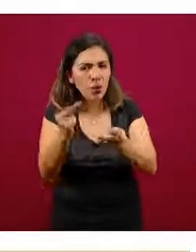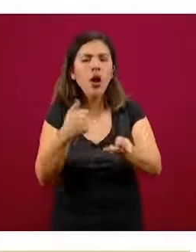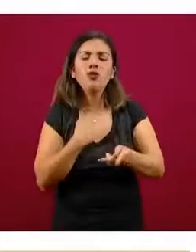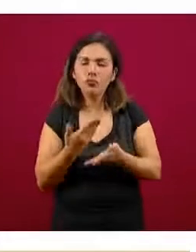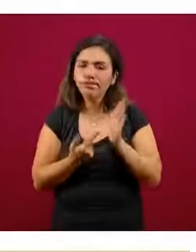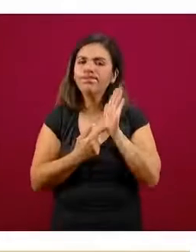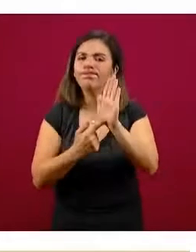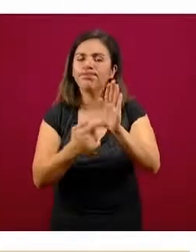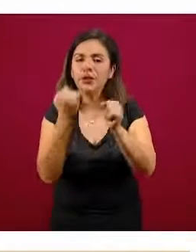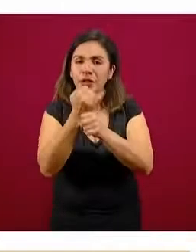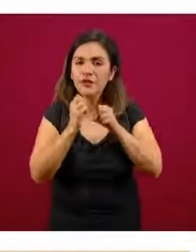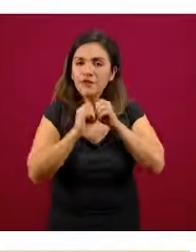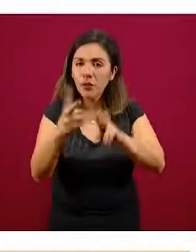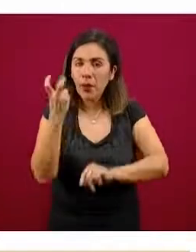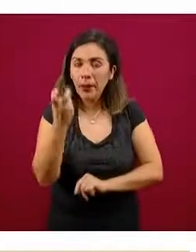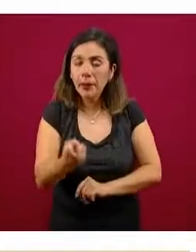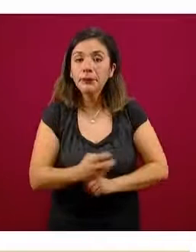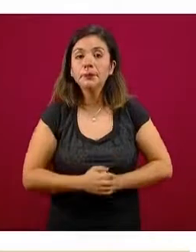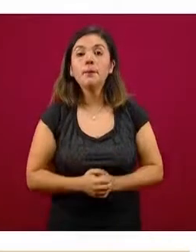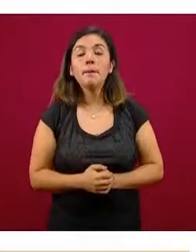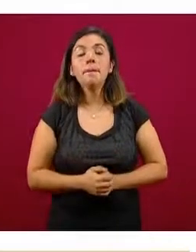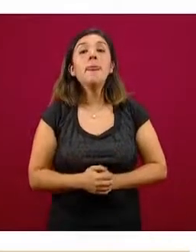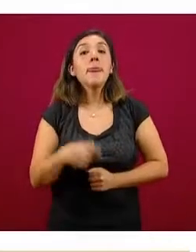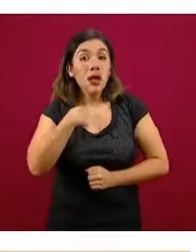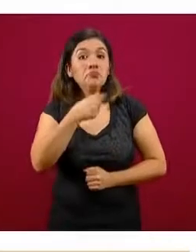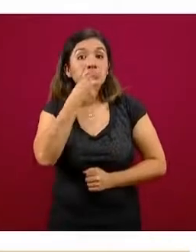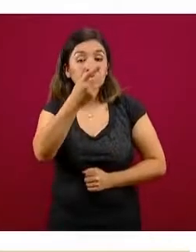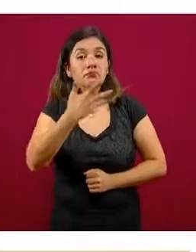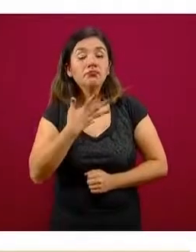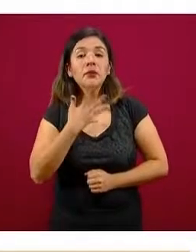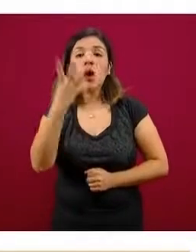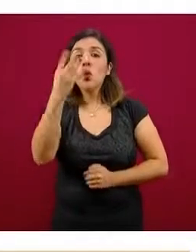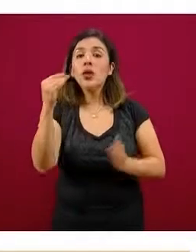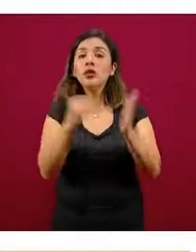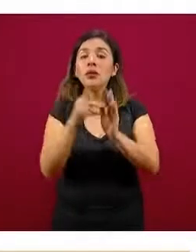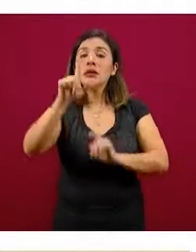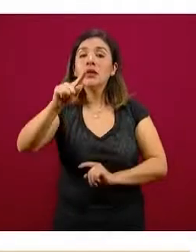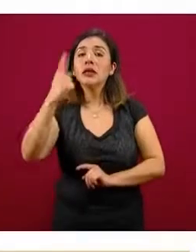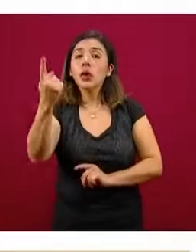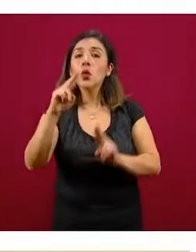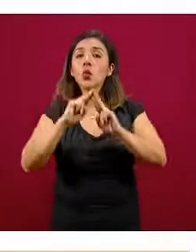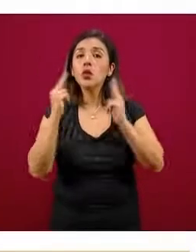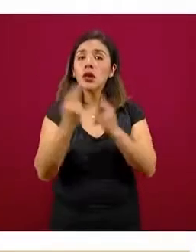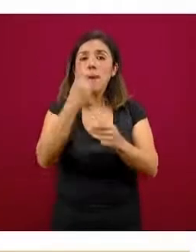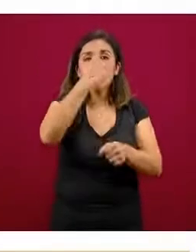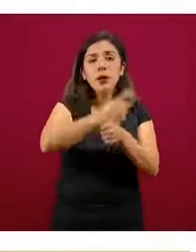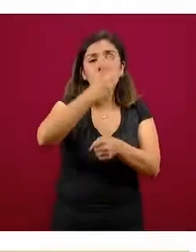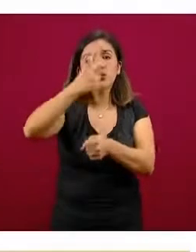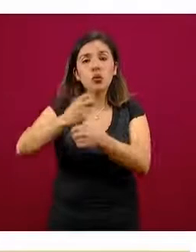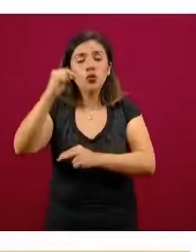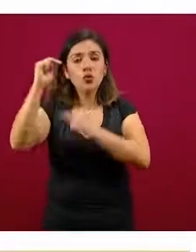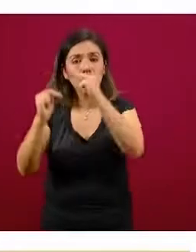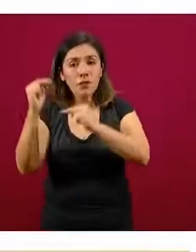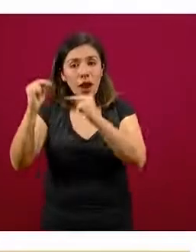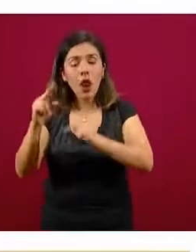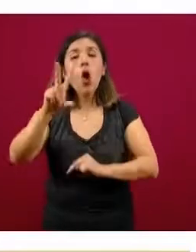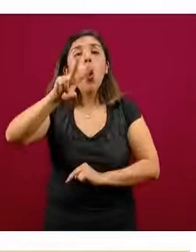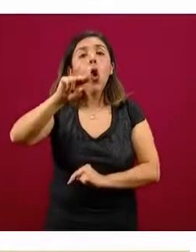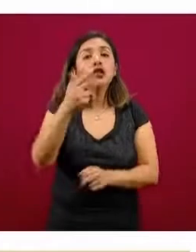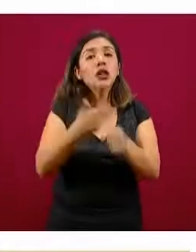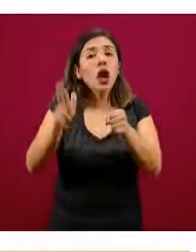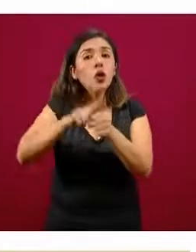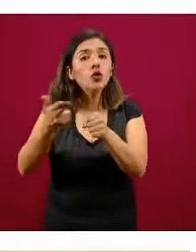la información. Decirles que tenemos 4.071 unidades de primero y de segundo nivel, 80